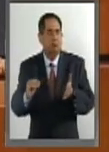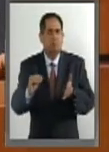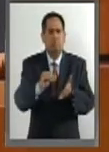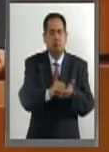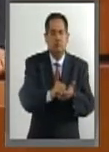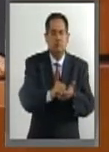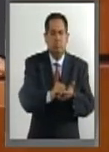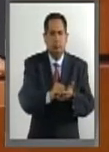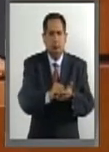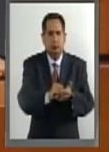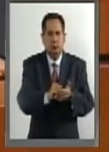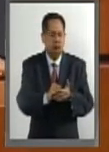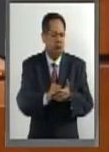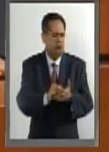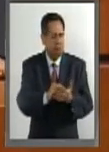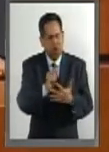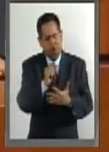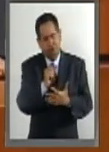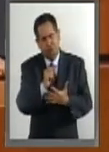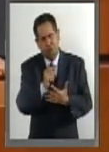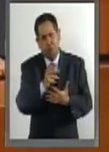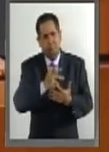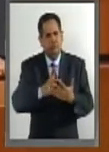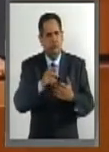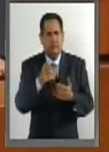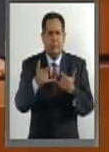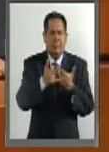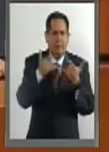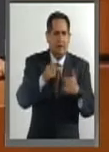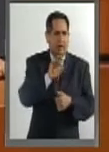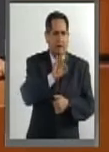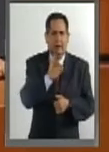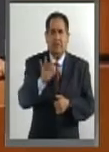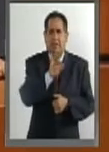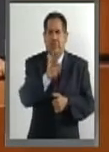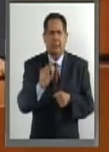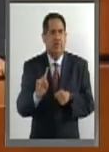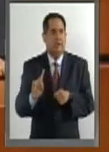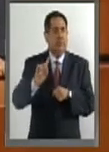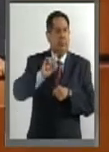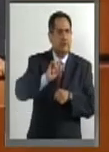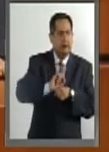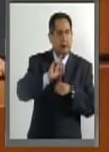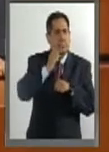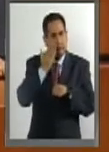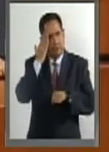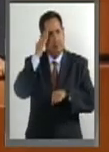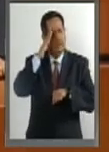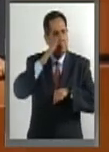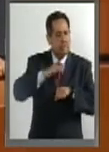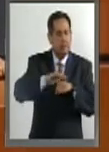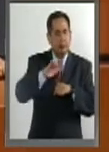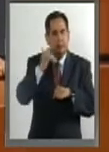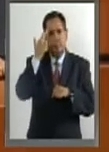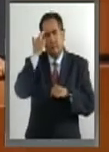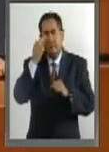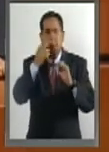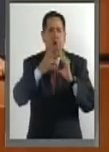de manera muy abundante efemérides, los días en que se festeja tal o